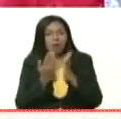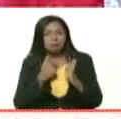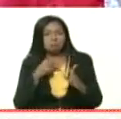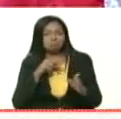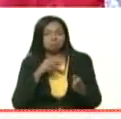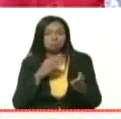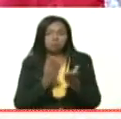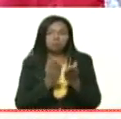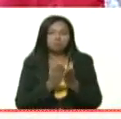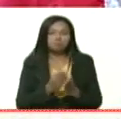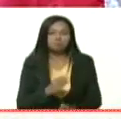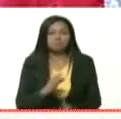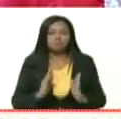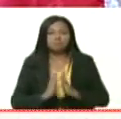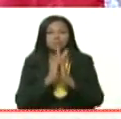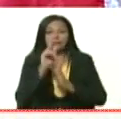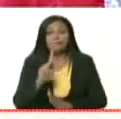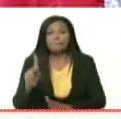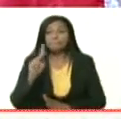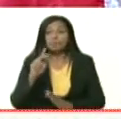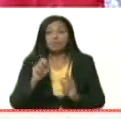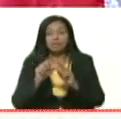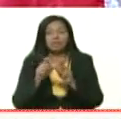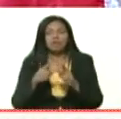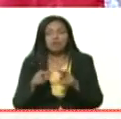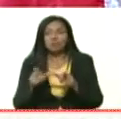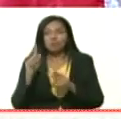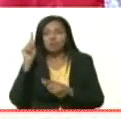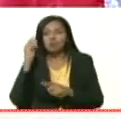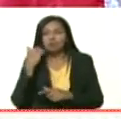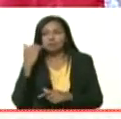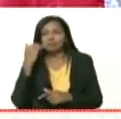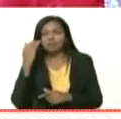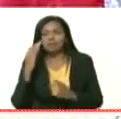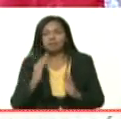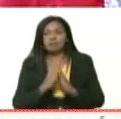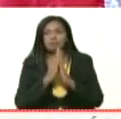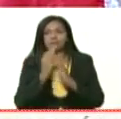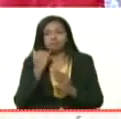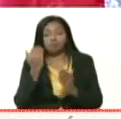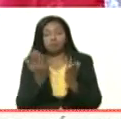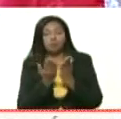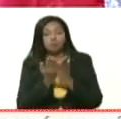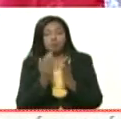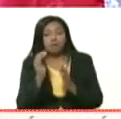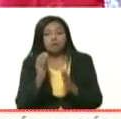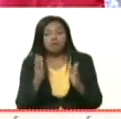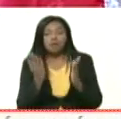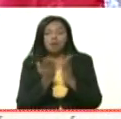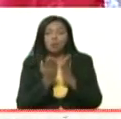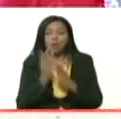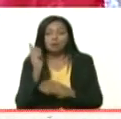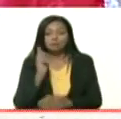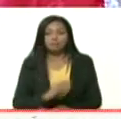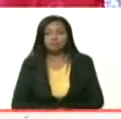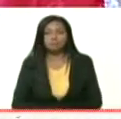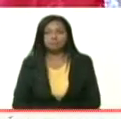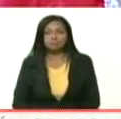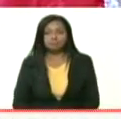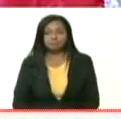El colegio San Pedro, que era todavía en los Chaguaramos, al lado de la iglesia San Pedro, yo estudié ahí, en la primaria. Y cuando